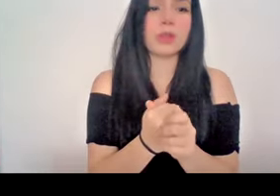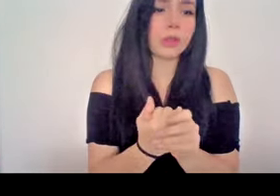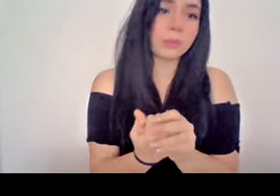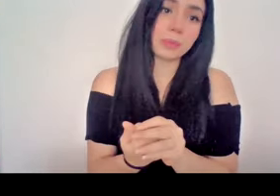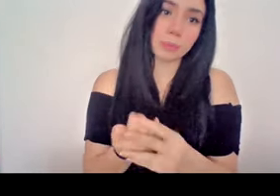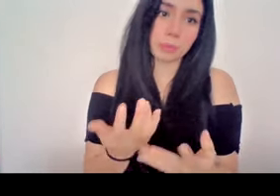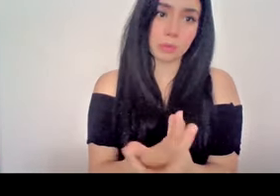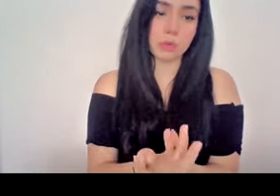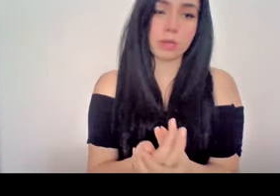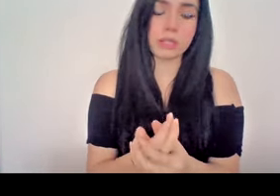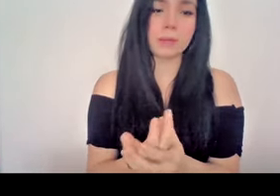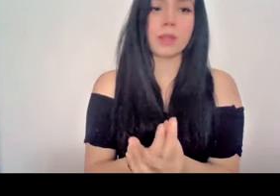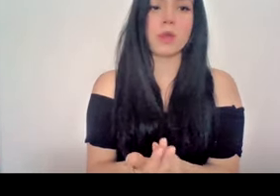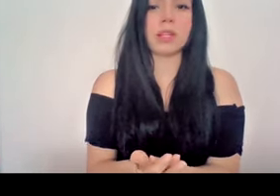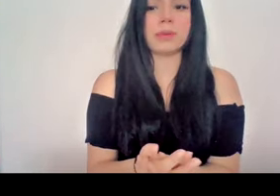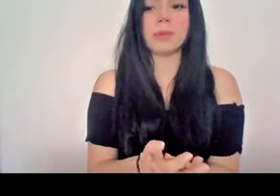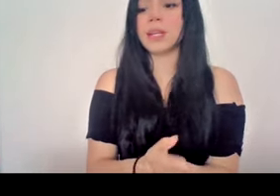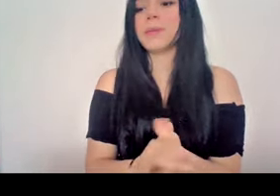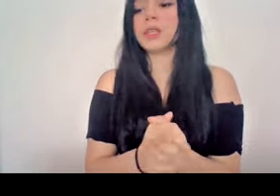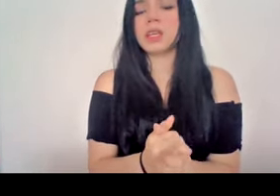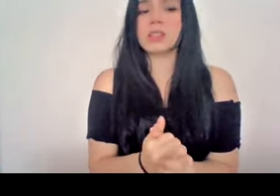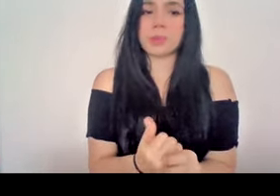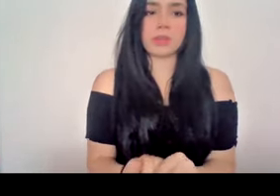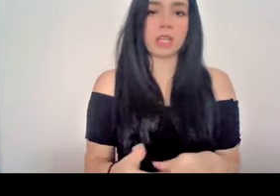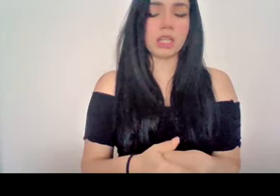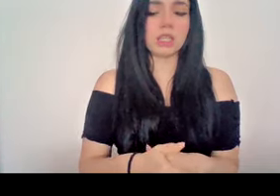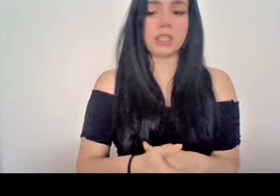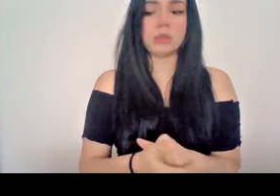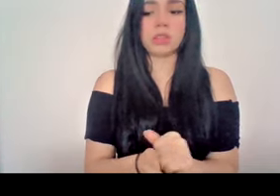Eso ha sido todo por este video de la familia.